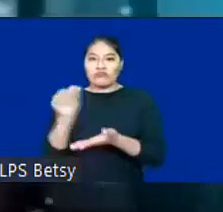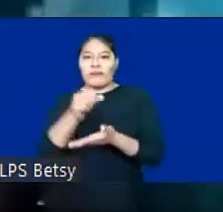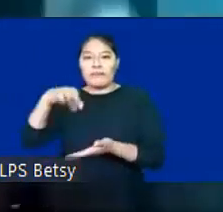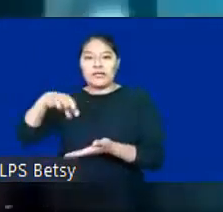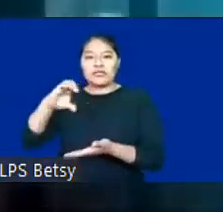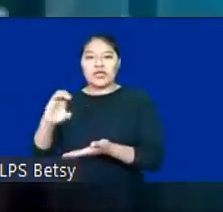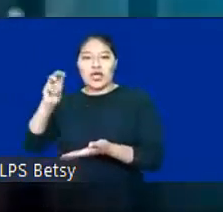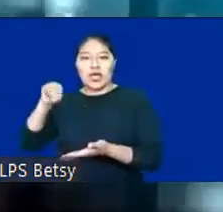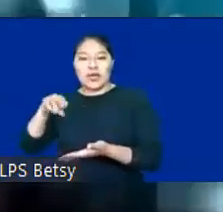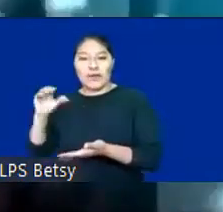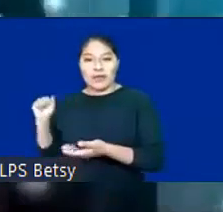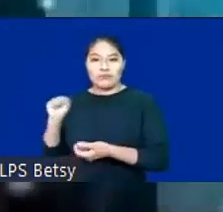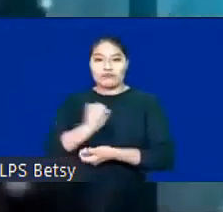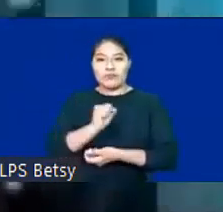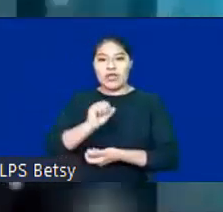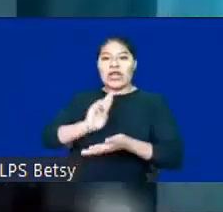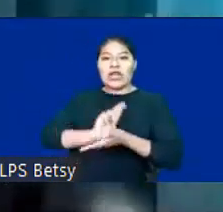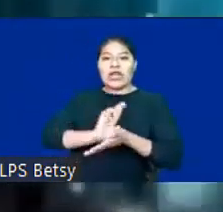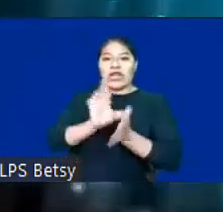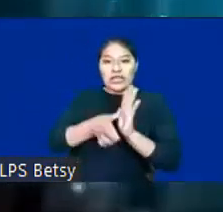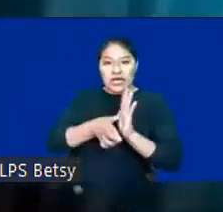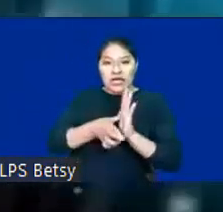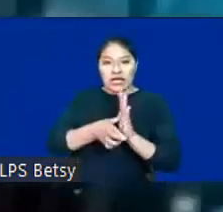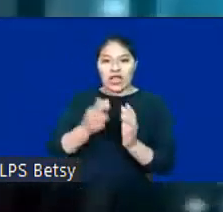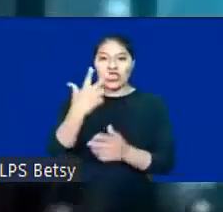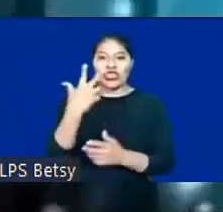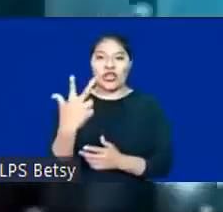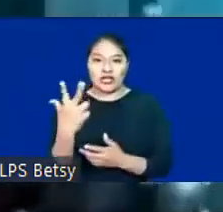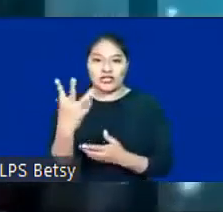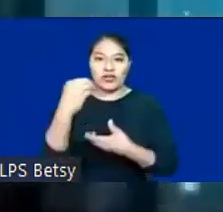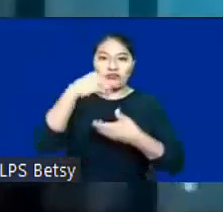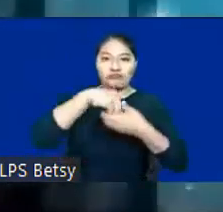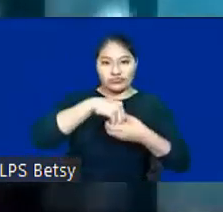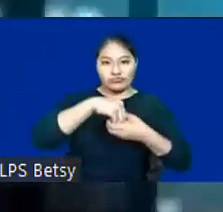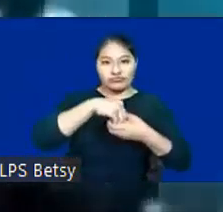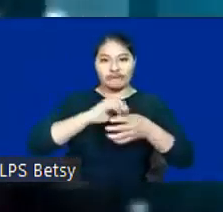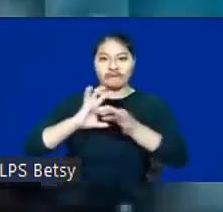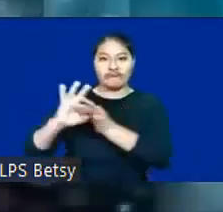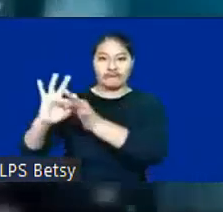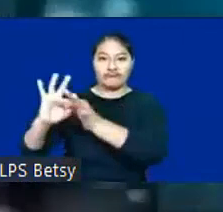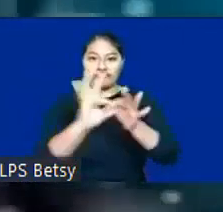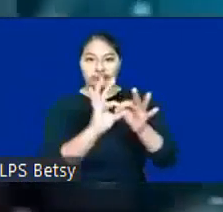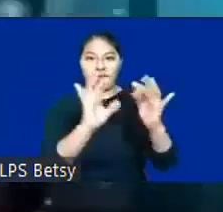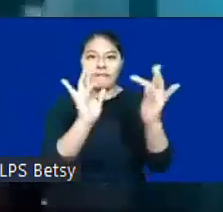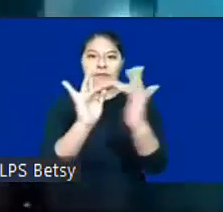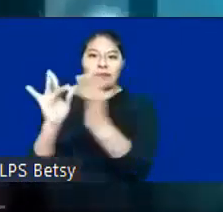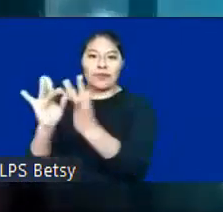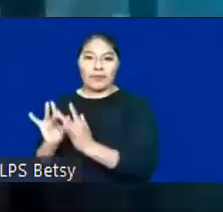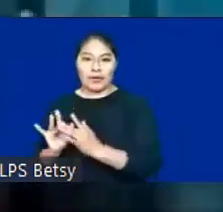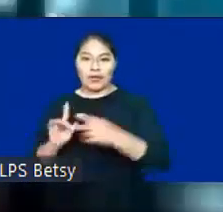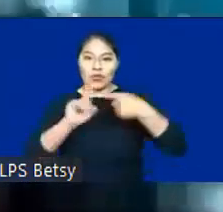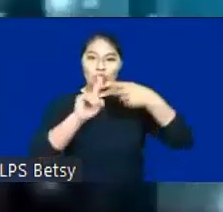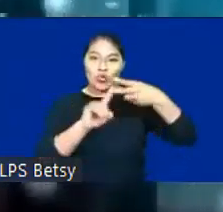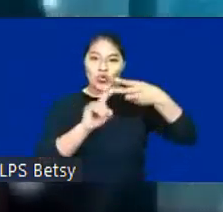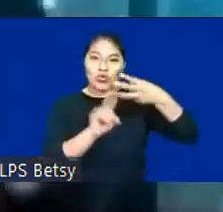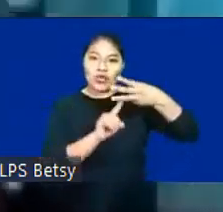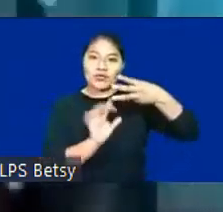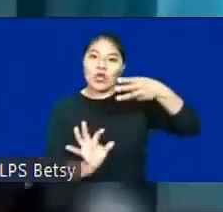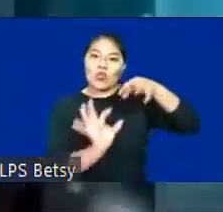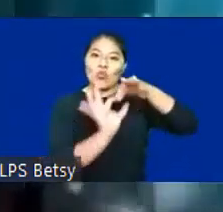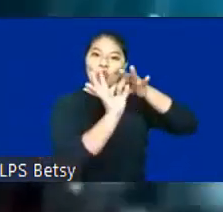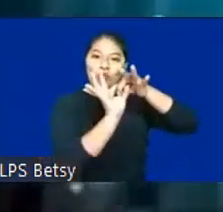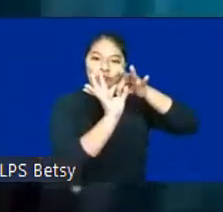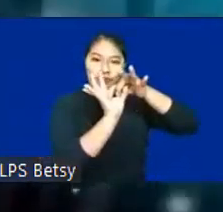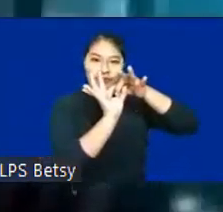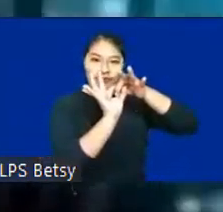del Estado que de manera articulada diseñamos servicios que permiten generar este valor público. Entonces,